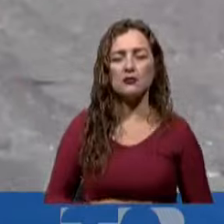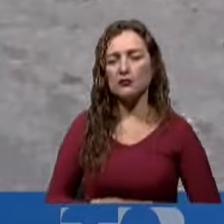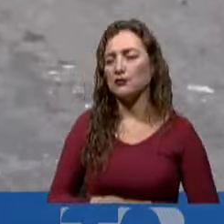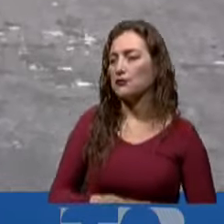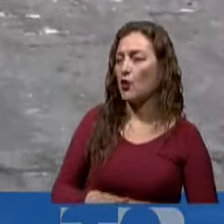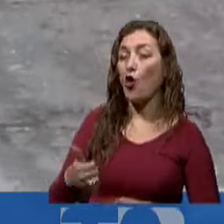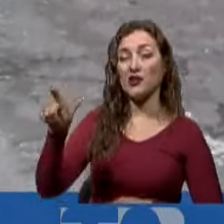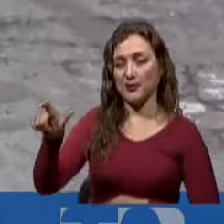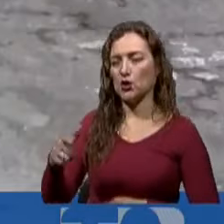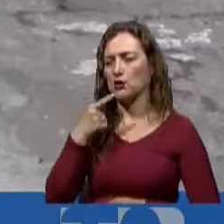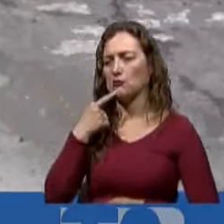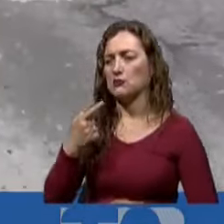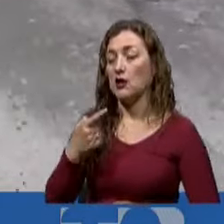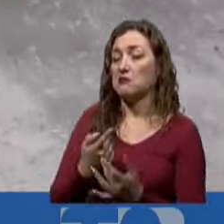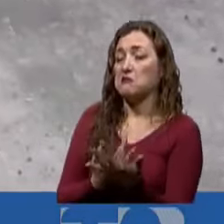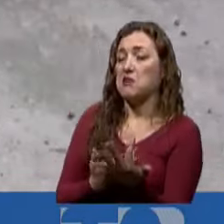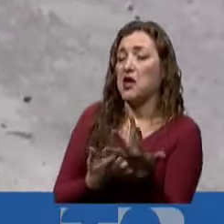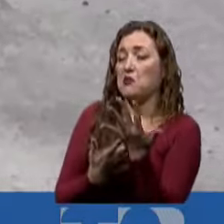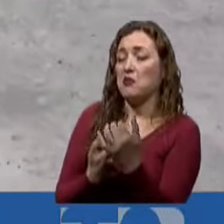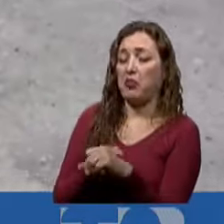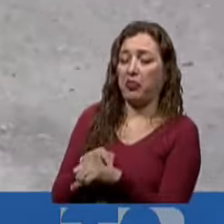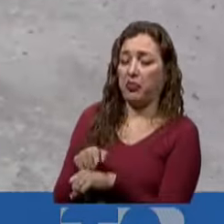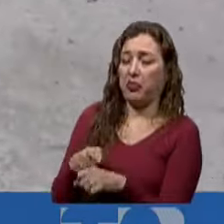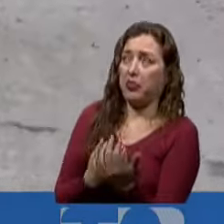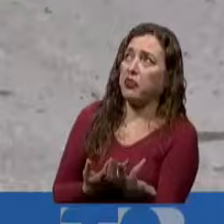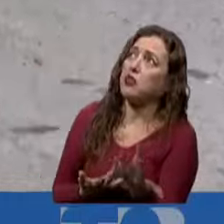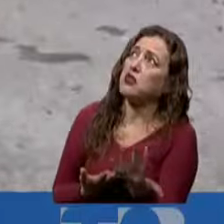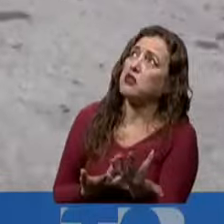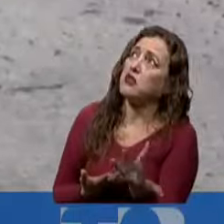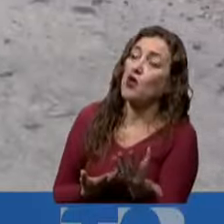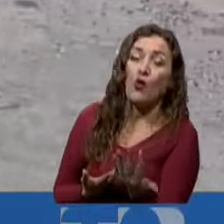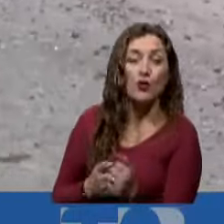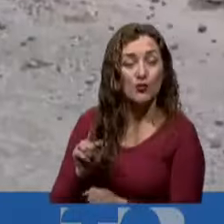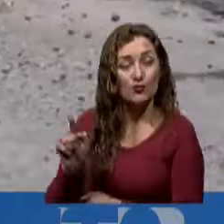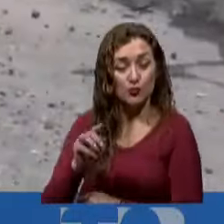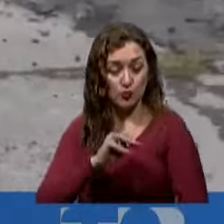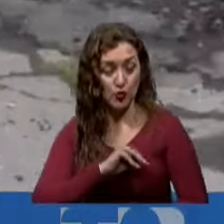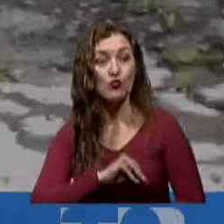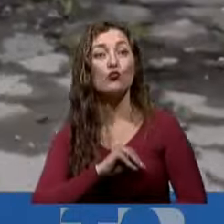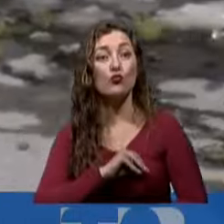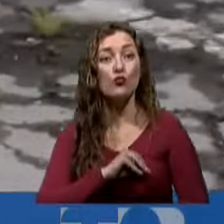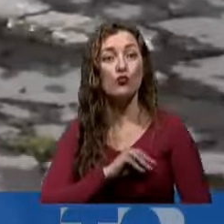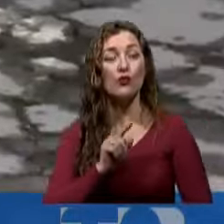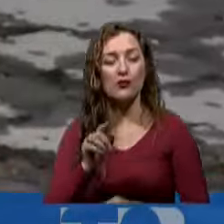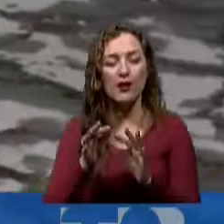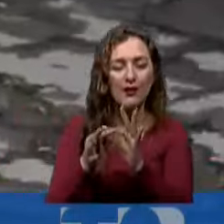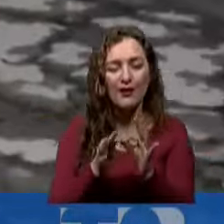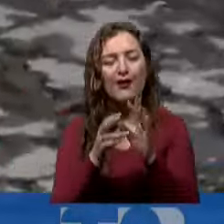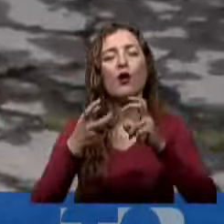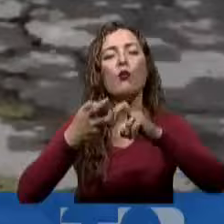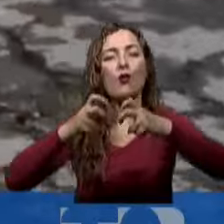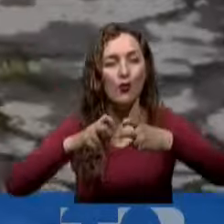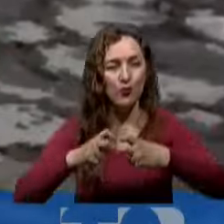Realmente nosotros estamos esperando desde hace algún tiempo que el municipio nos arregle este